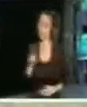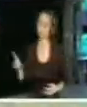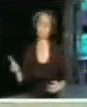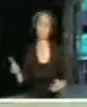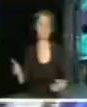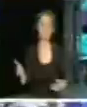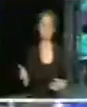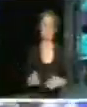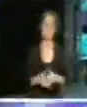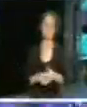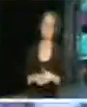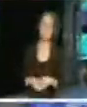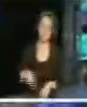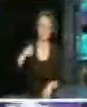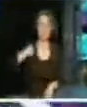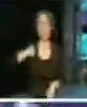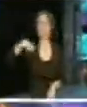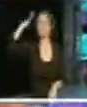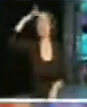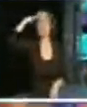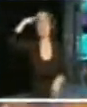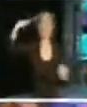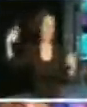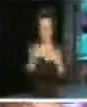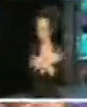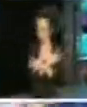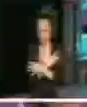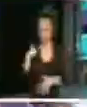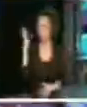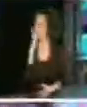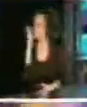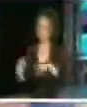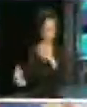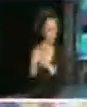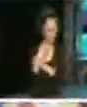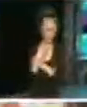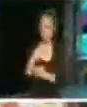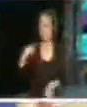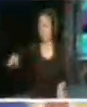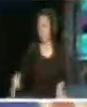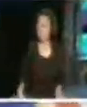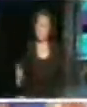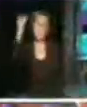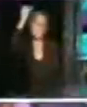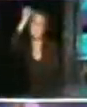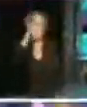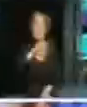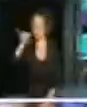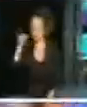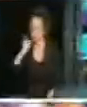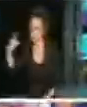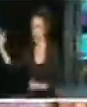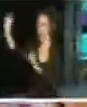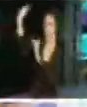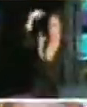jamás. Qué desilusión ver que en todo este cuento no hay príncipe azul, solo lobos